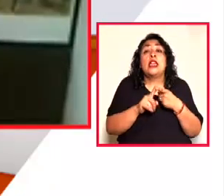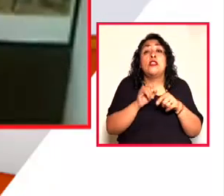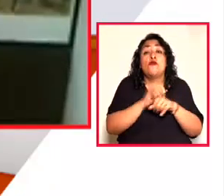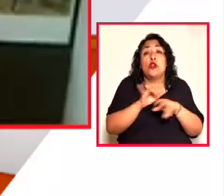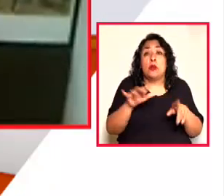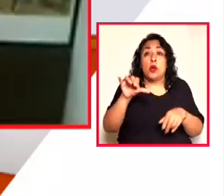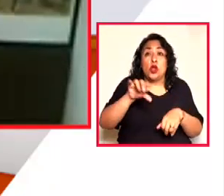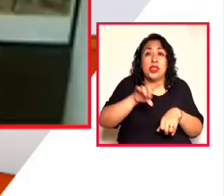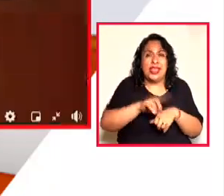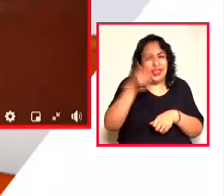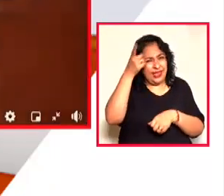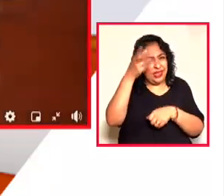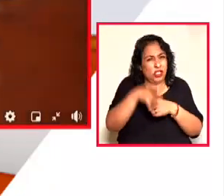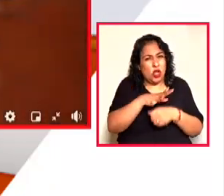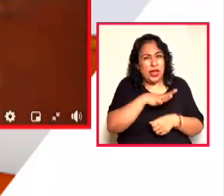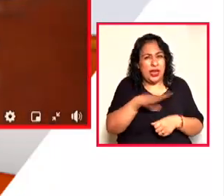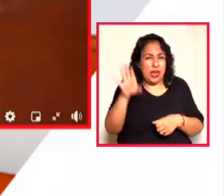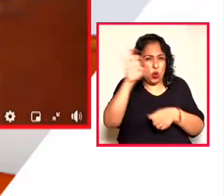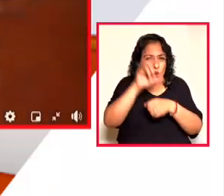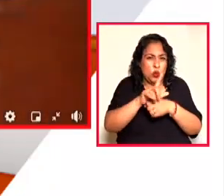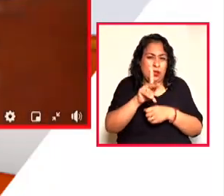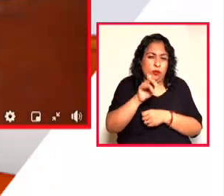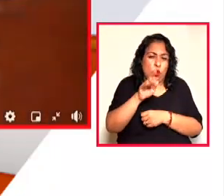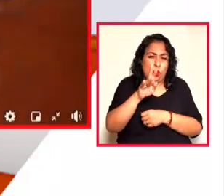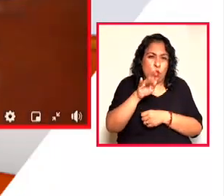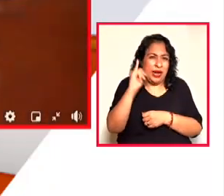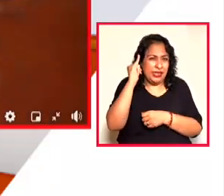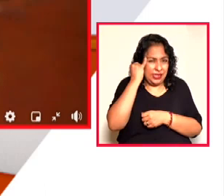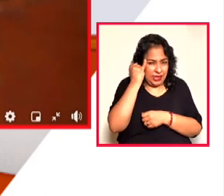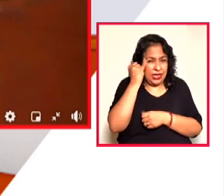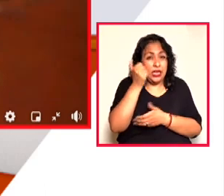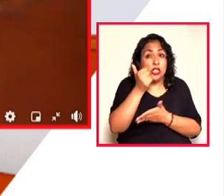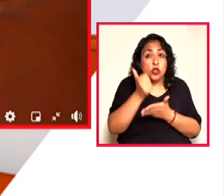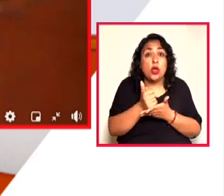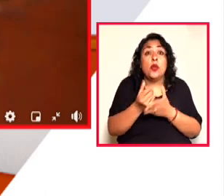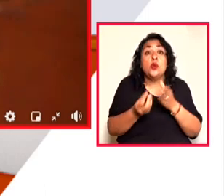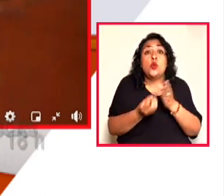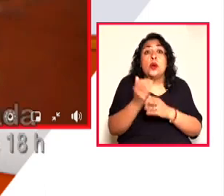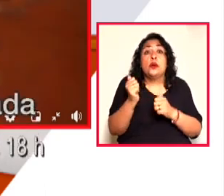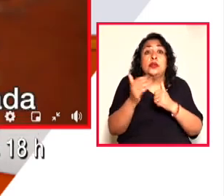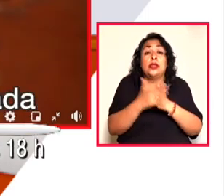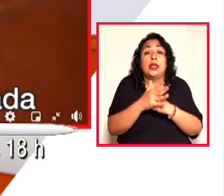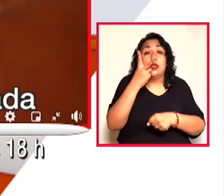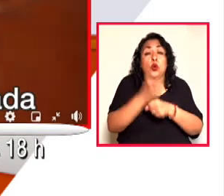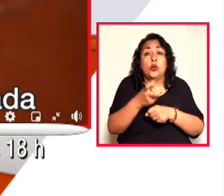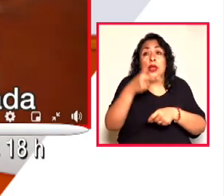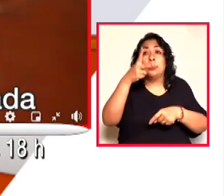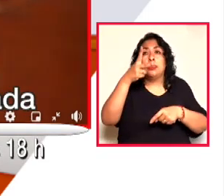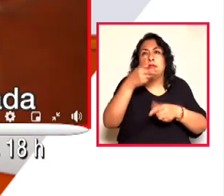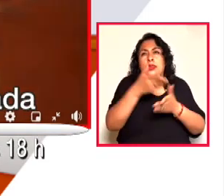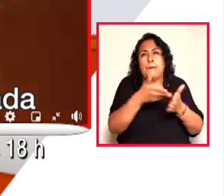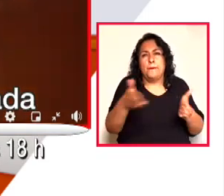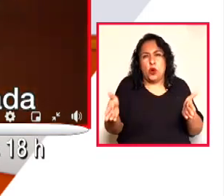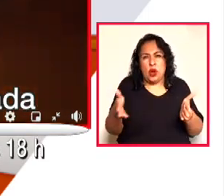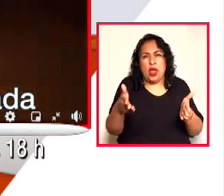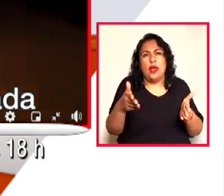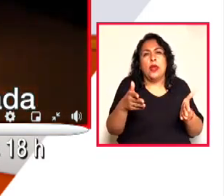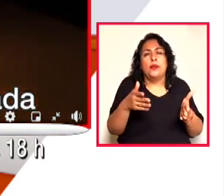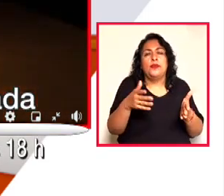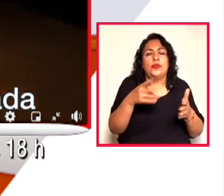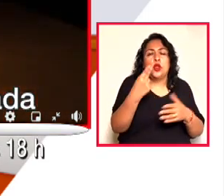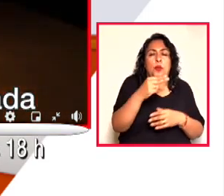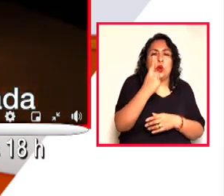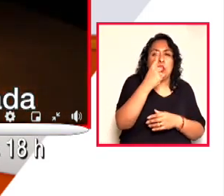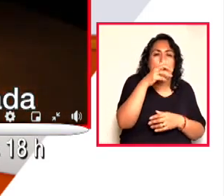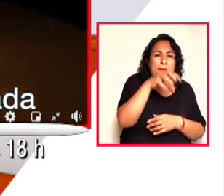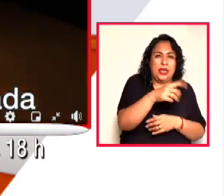la Dirección General de Culturas Populares Indígenas y Urbanas ha estrenado la segunda temporada de Una Pieza, Una Historia. Se trata de un